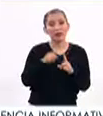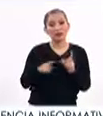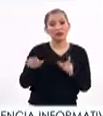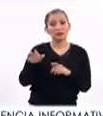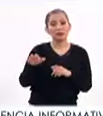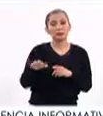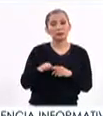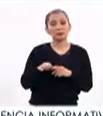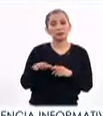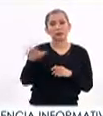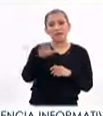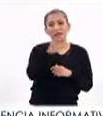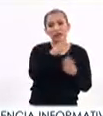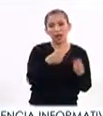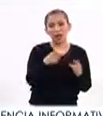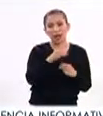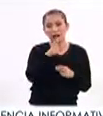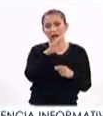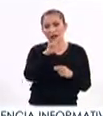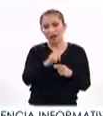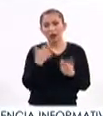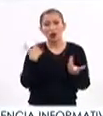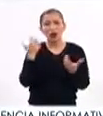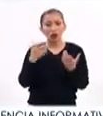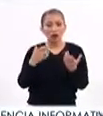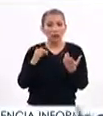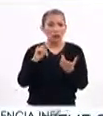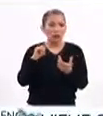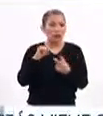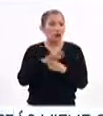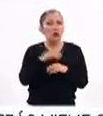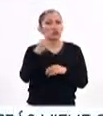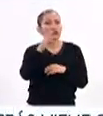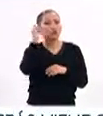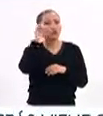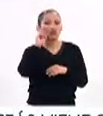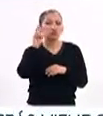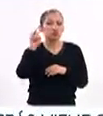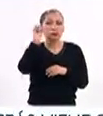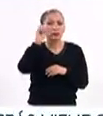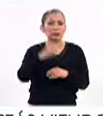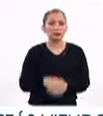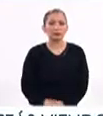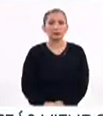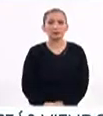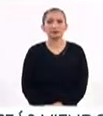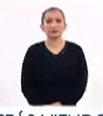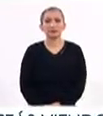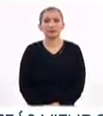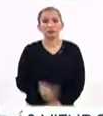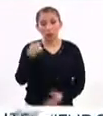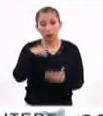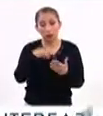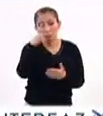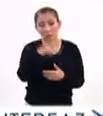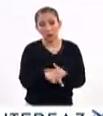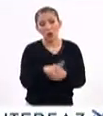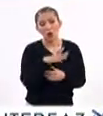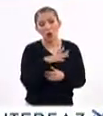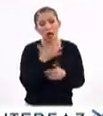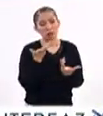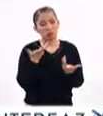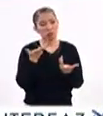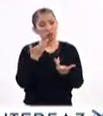diferentes ramas de la música clásica, en diferentes instrumentos. ¿Cuál es tu punto de vista al respecto? Pues yo creo que México está en